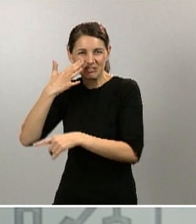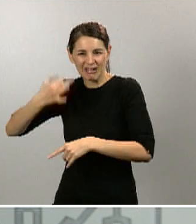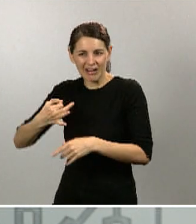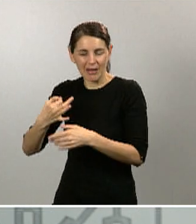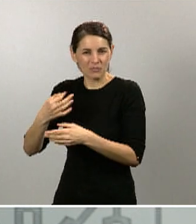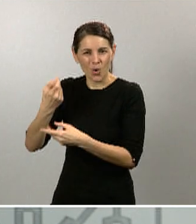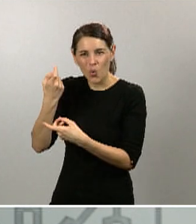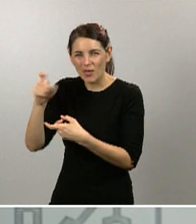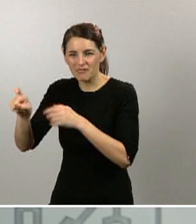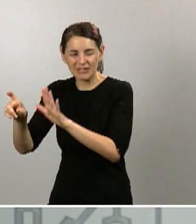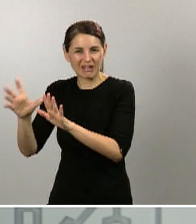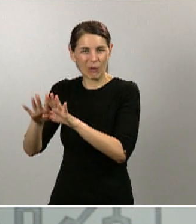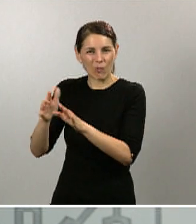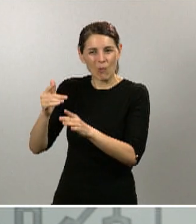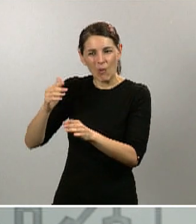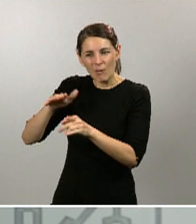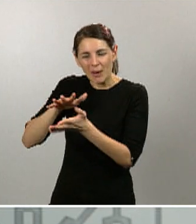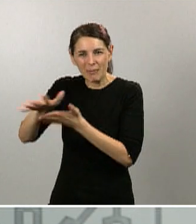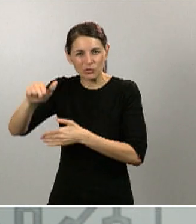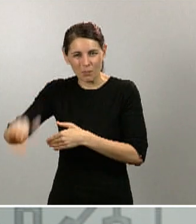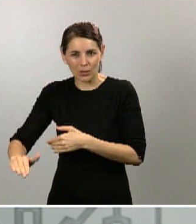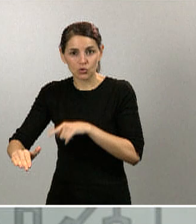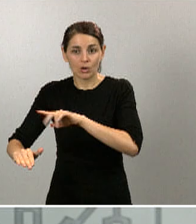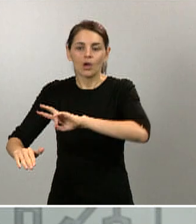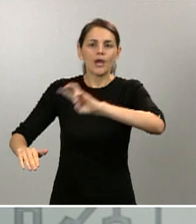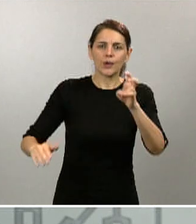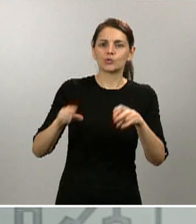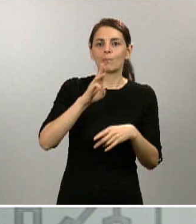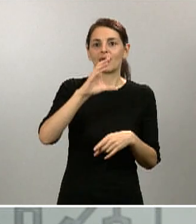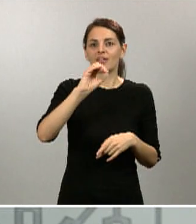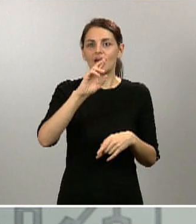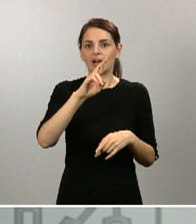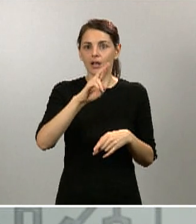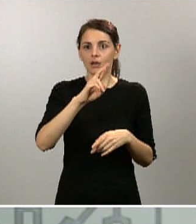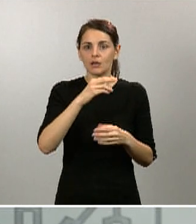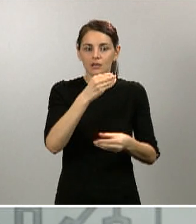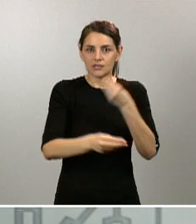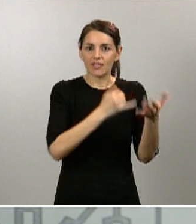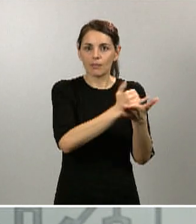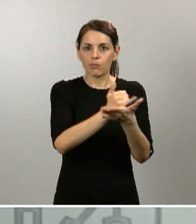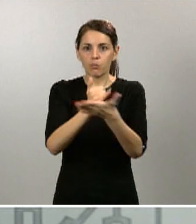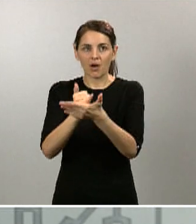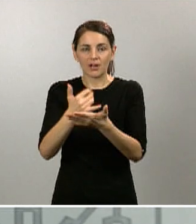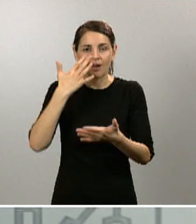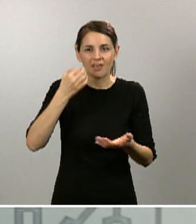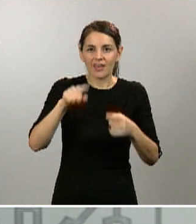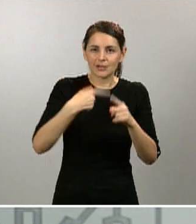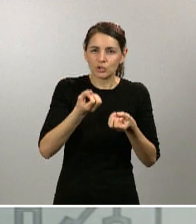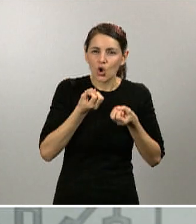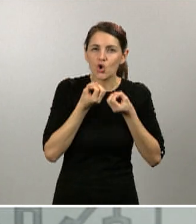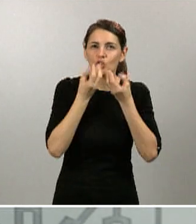no queden bajo la tutela o bajo el conocimiento de los servicios sanitarios de las comunidades autónomas, que son las que en principio tienen que